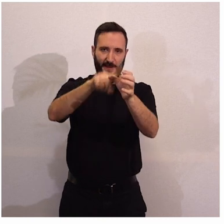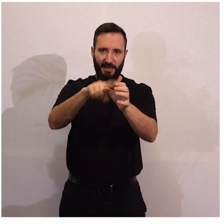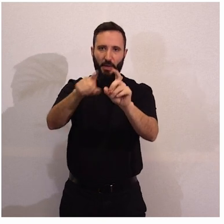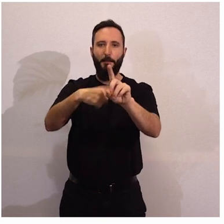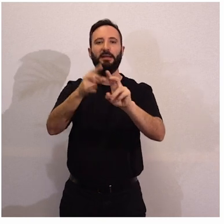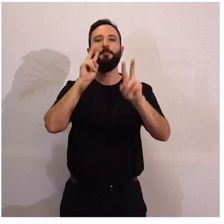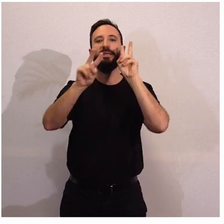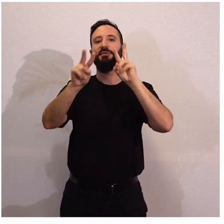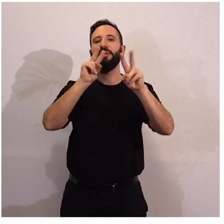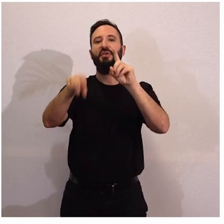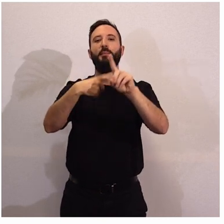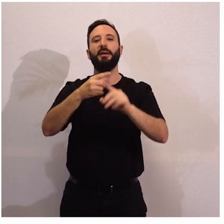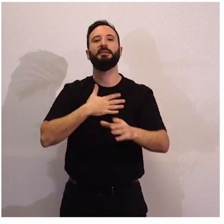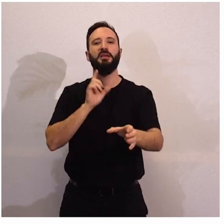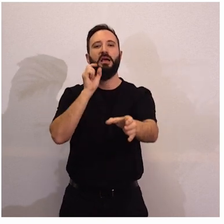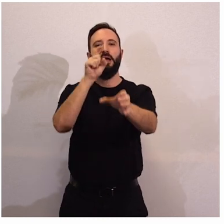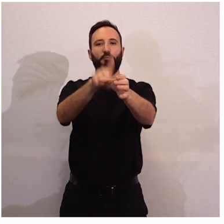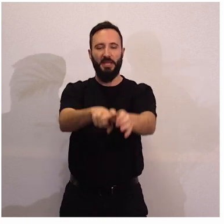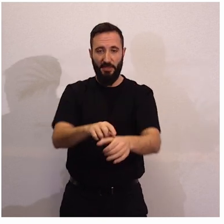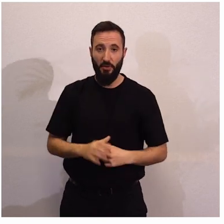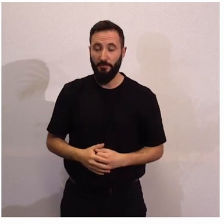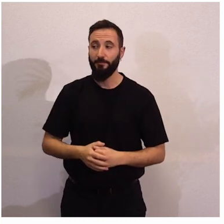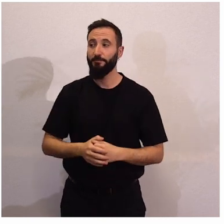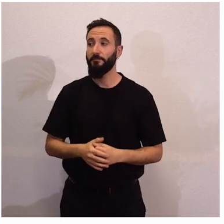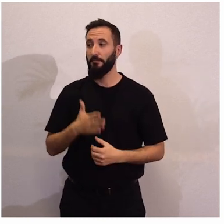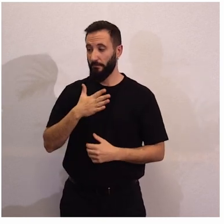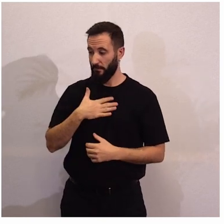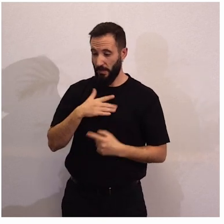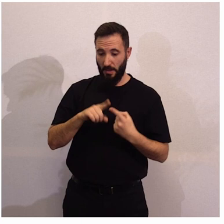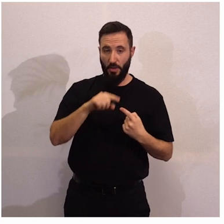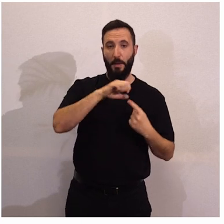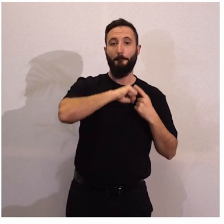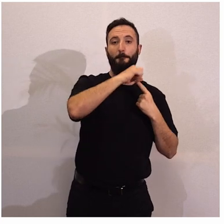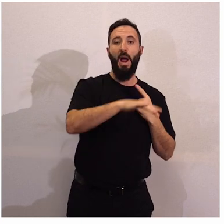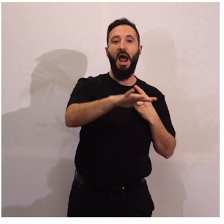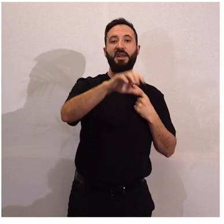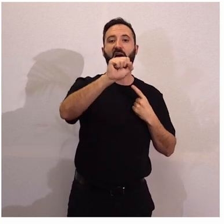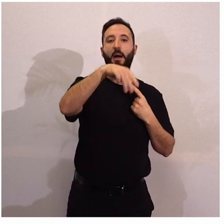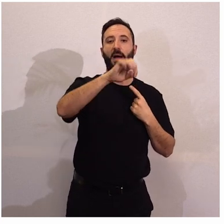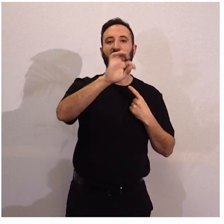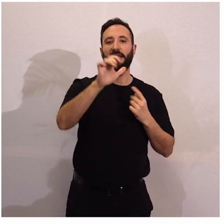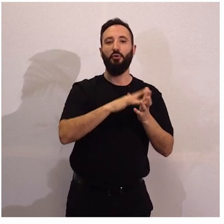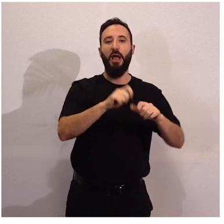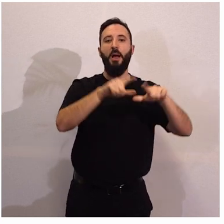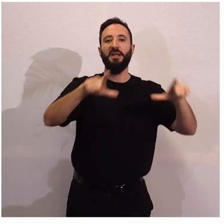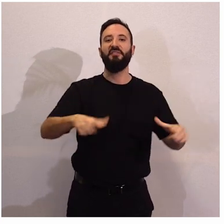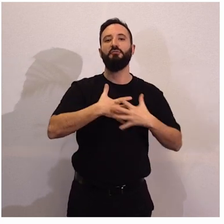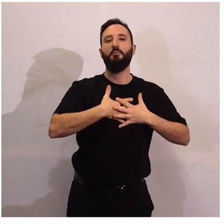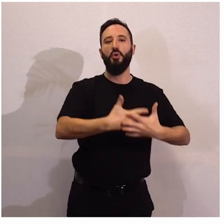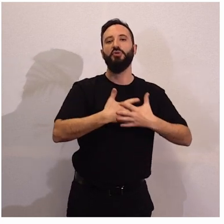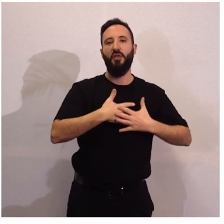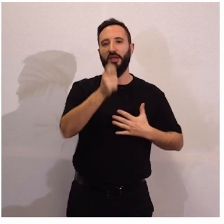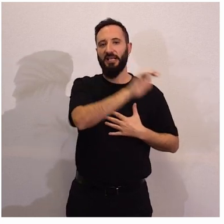y a nuestra contribución. Tenemos con nosotros a Mar Amate, que es responsable de la Plataforma de Voluntariado de